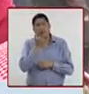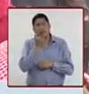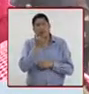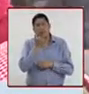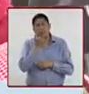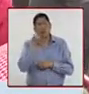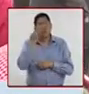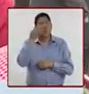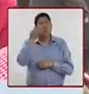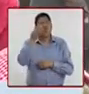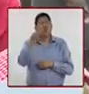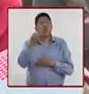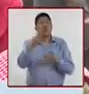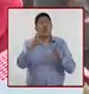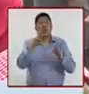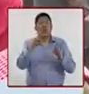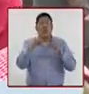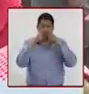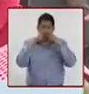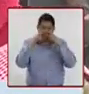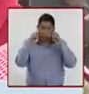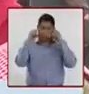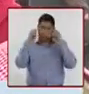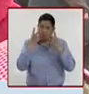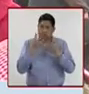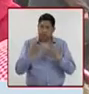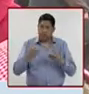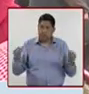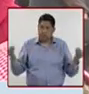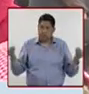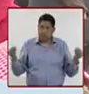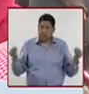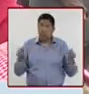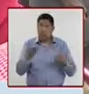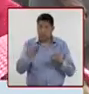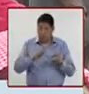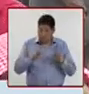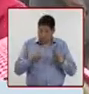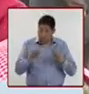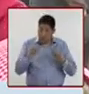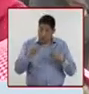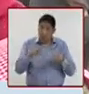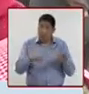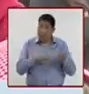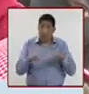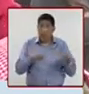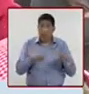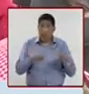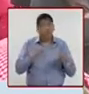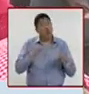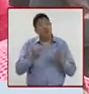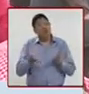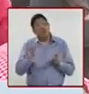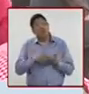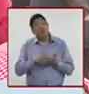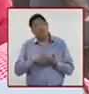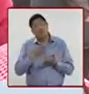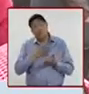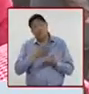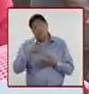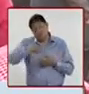algún momento se deja de utilizar barbijos y usted va a tener que cambiar de negocio? ¿Qué va a hacer? Sí. Voy a volver a mi